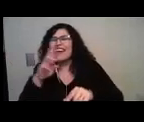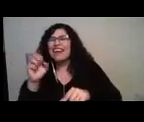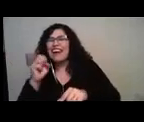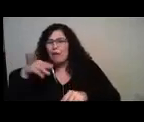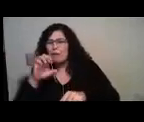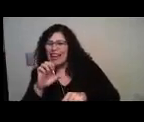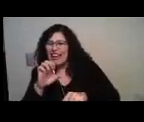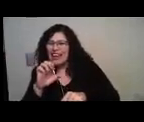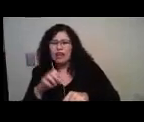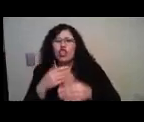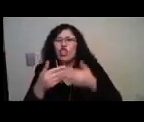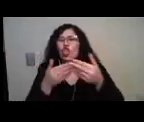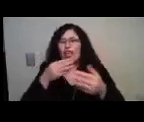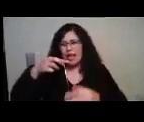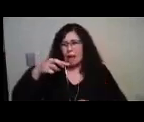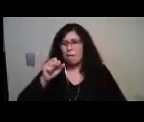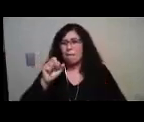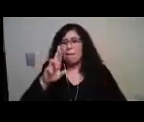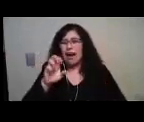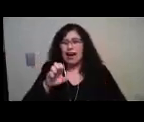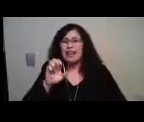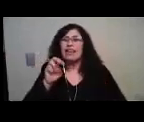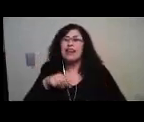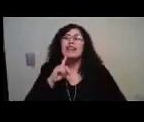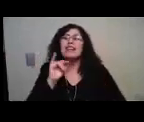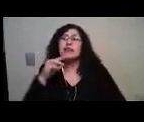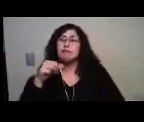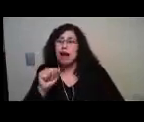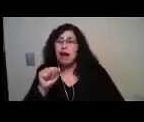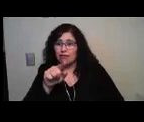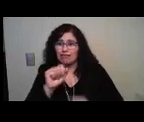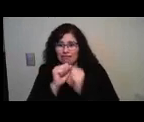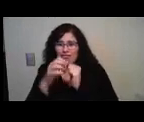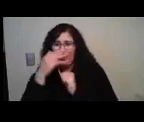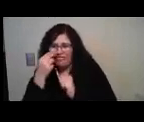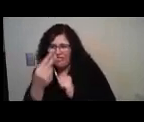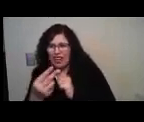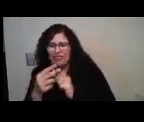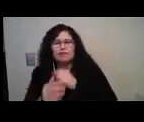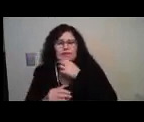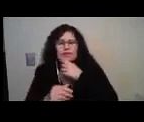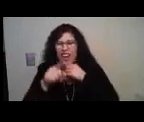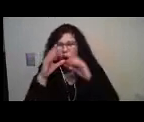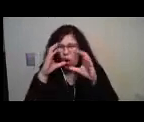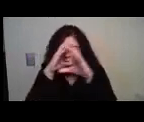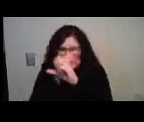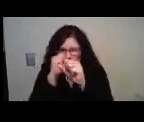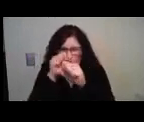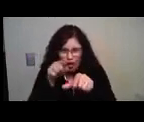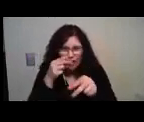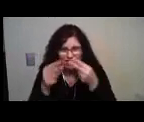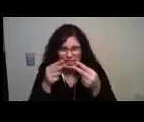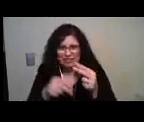en el parénquima cerebral que se ve graficada con esta zona un poco más oscura que estoy agrandando en la